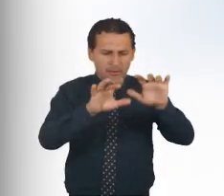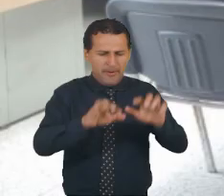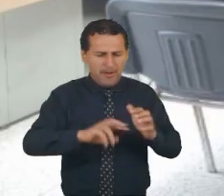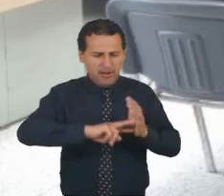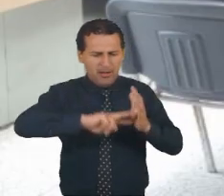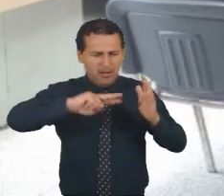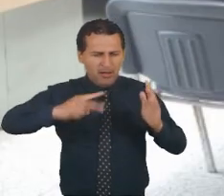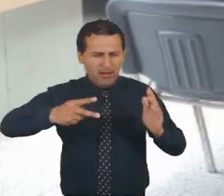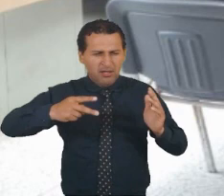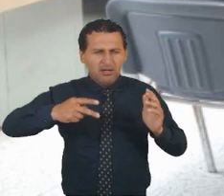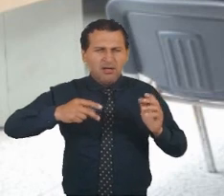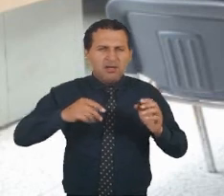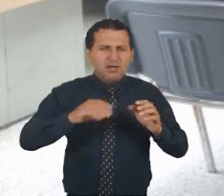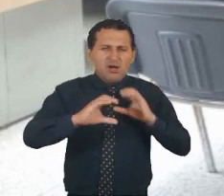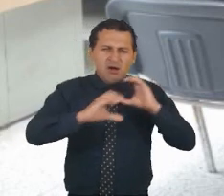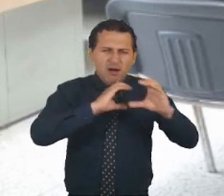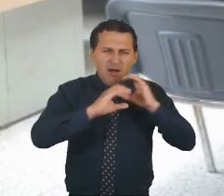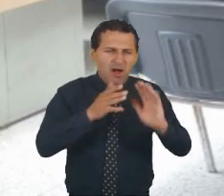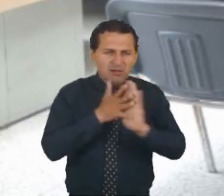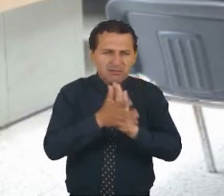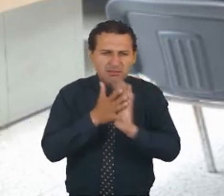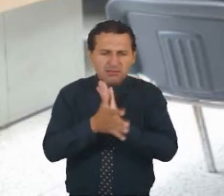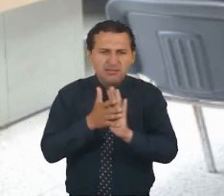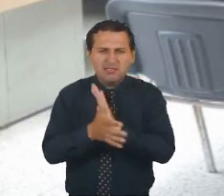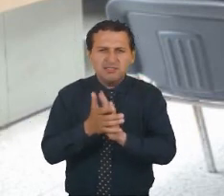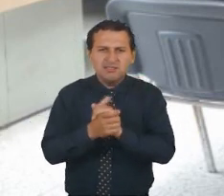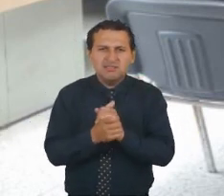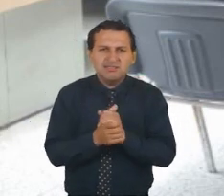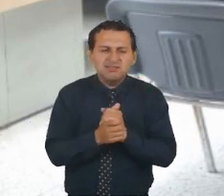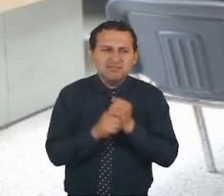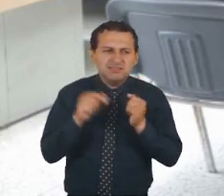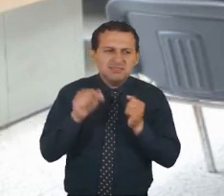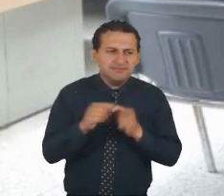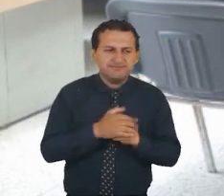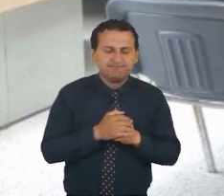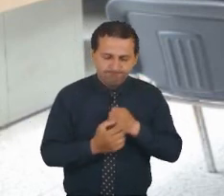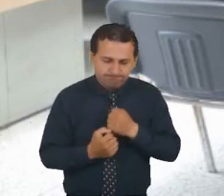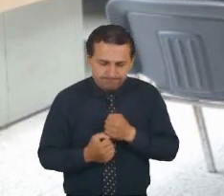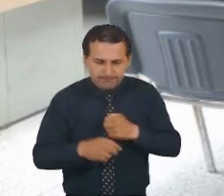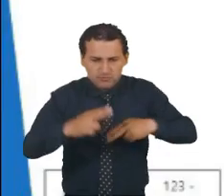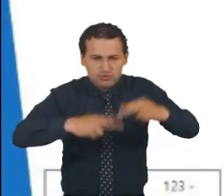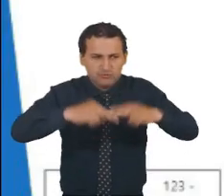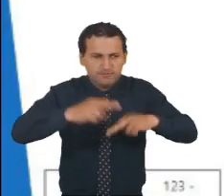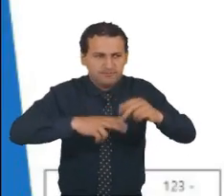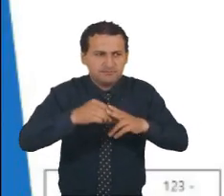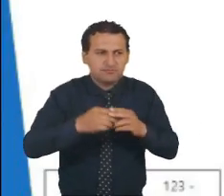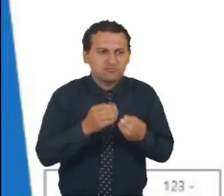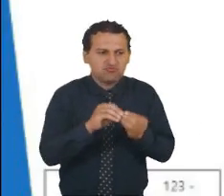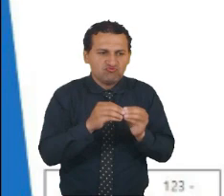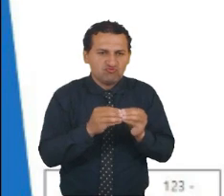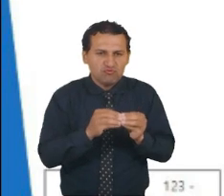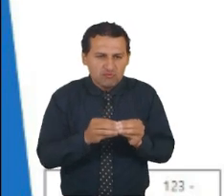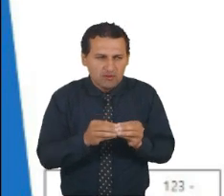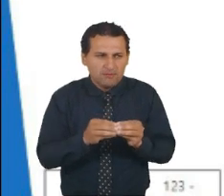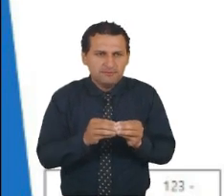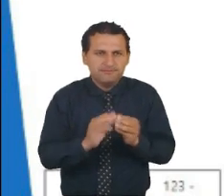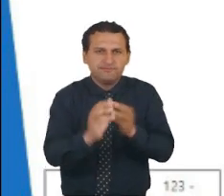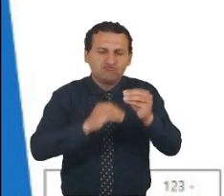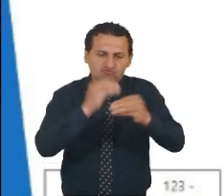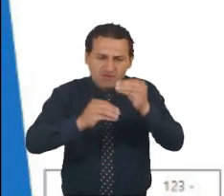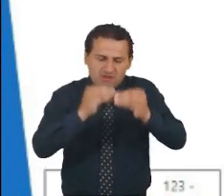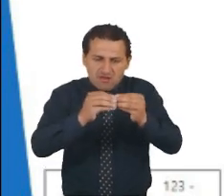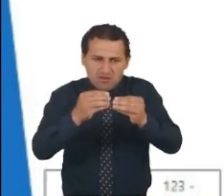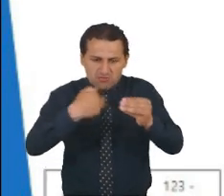123. En esta meta, la Alcaldía Municipal de Chía, a través de su Oficina de Tecnologías de la Información y las Comunicaciones,